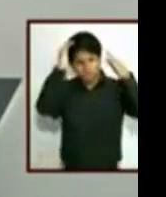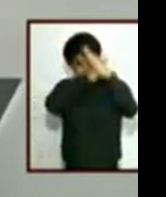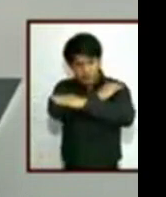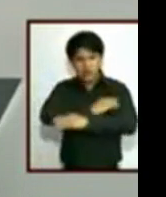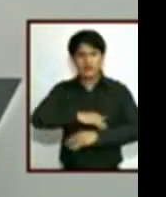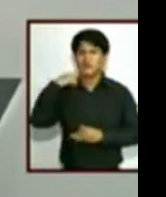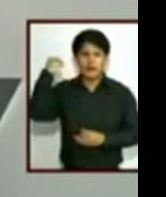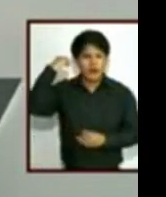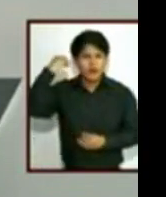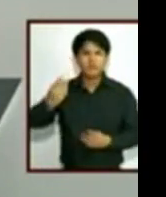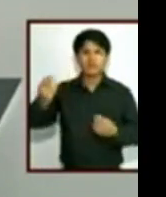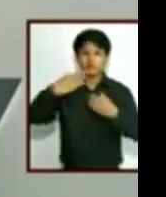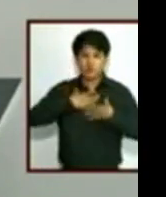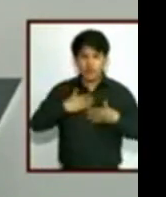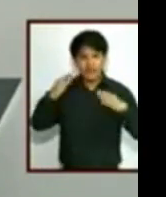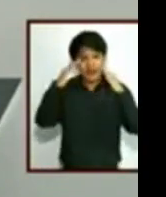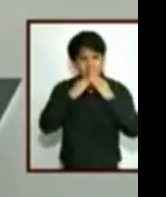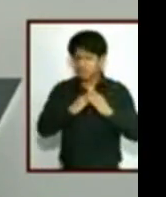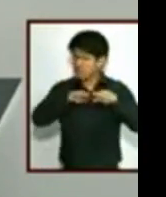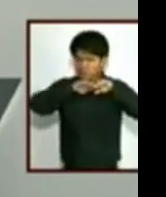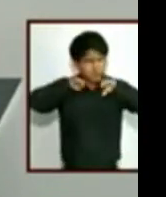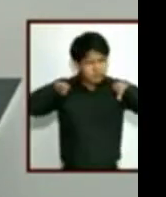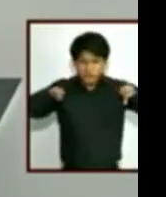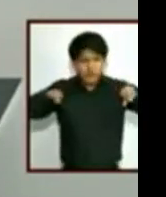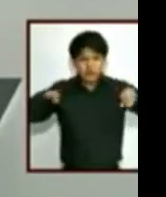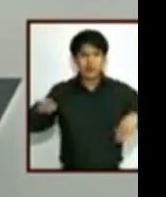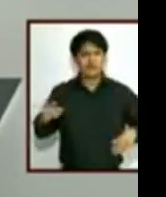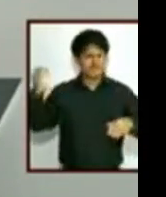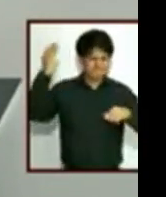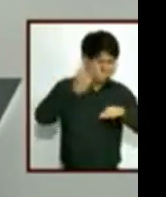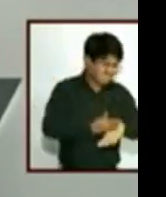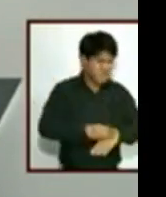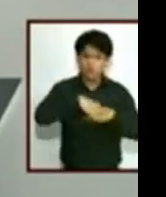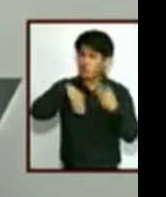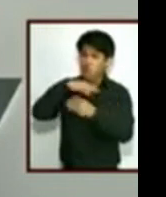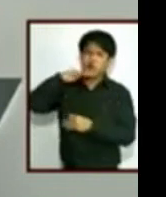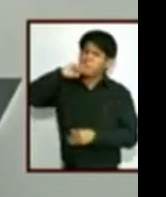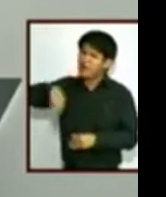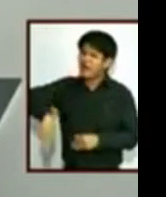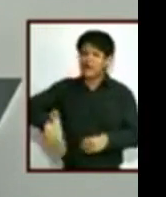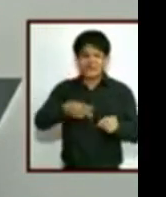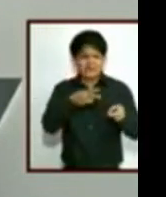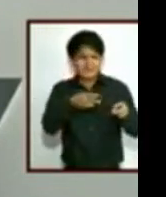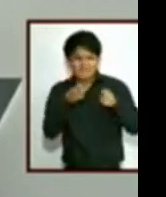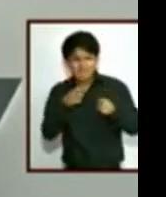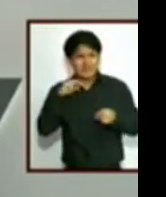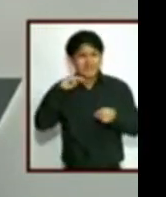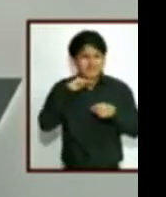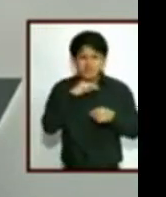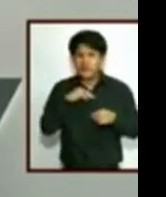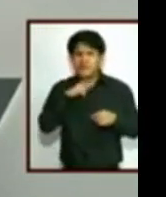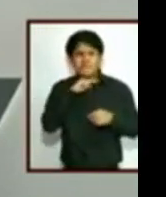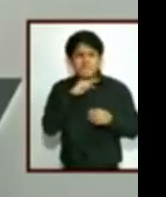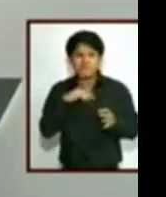tabasqueños. Nuestra casa no puede seguir dividida. Nos azotan todos los males: la inseguridad, el desempleo, el abandono